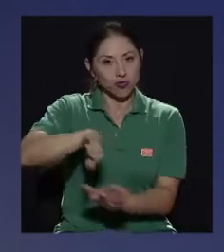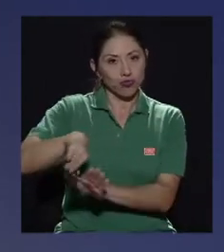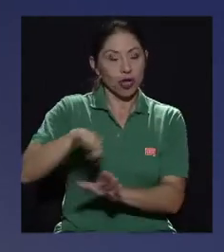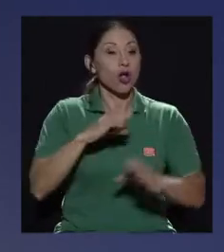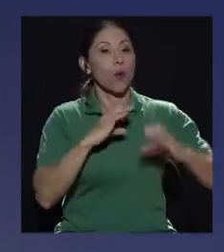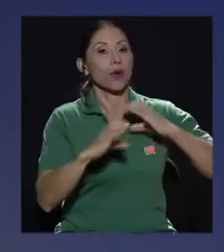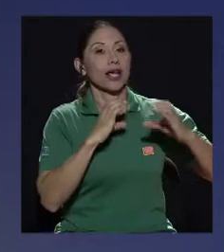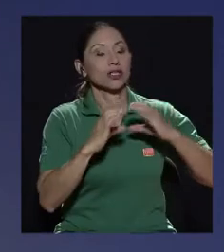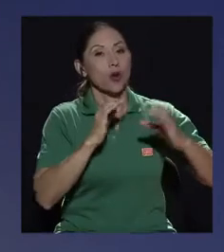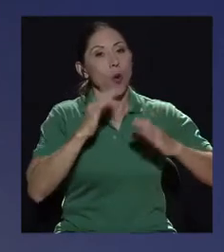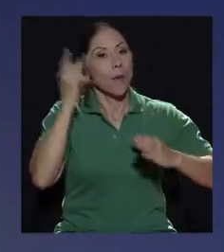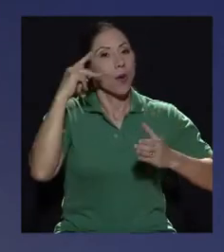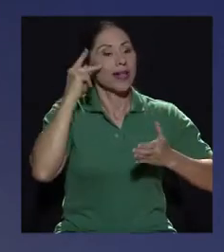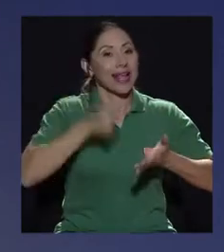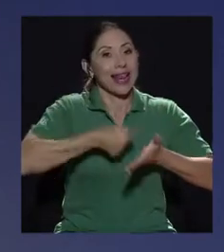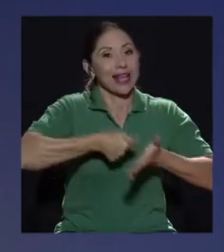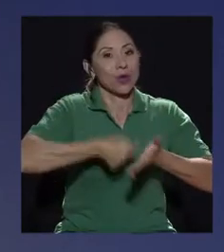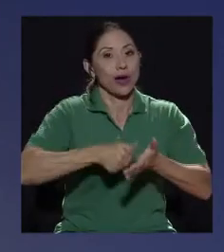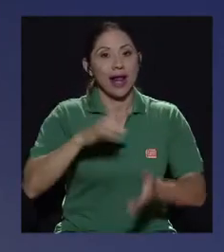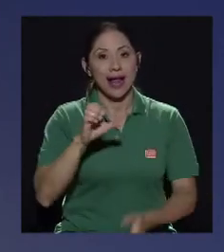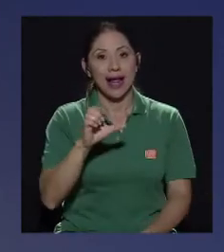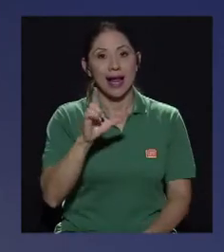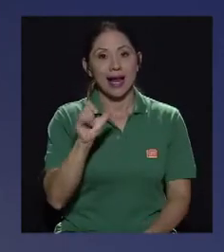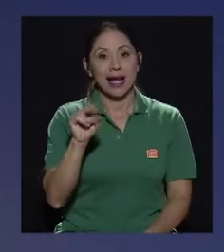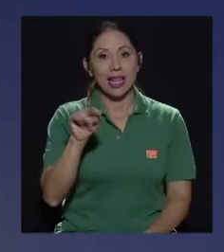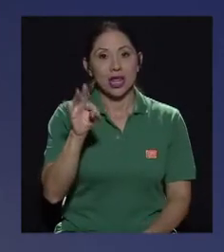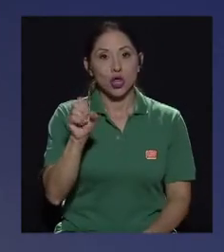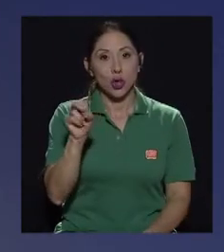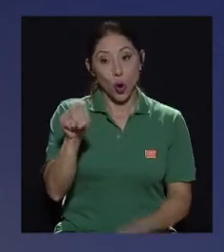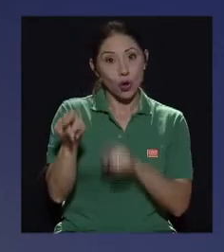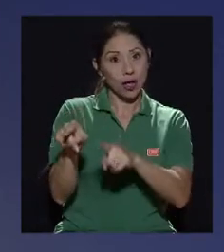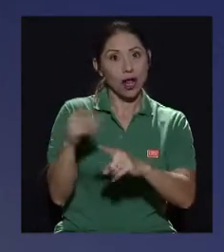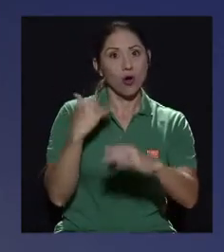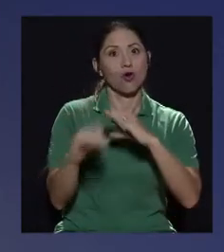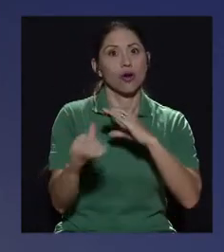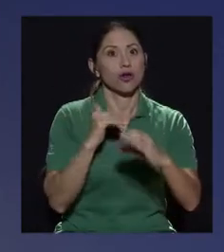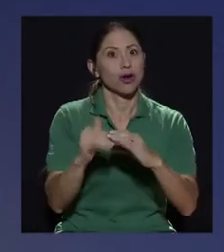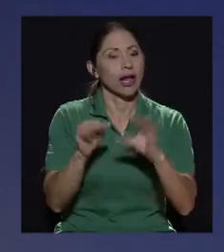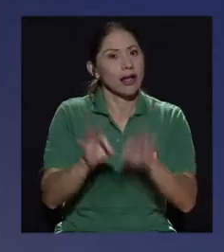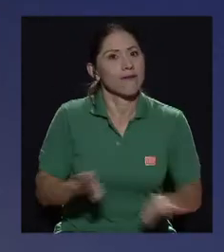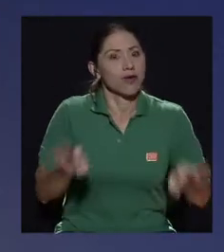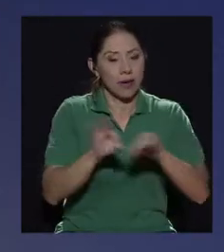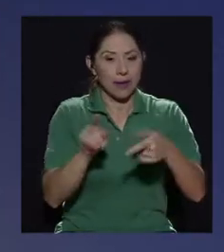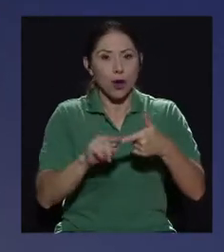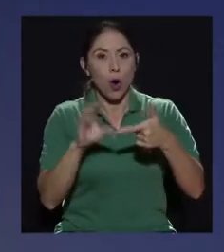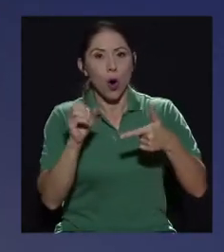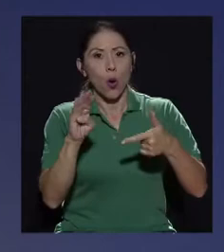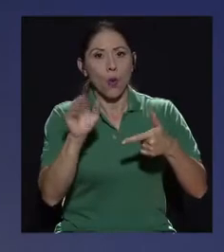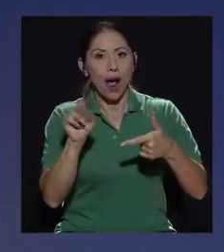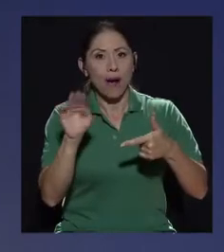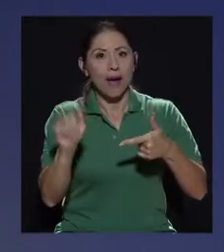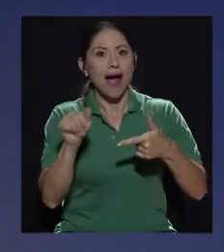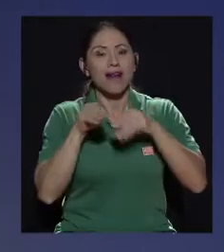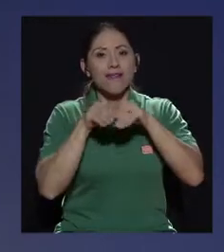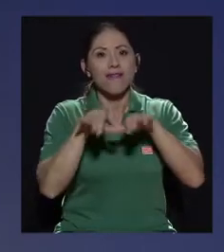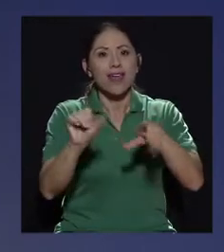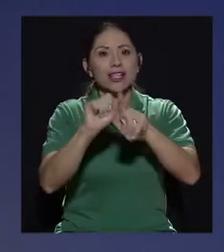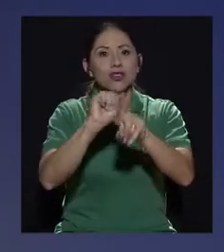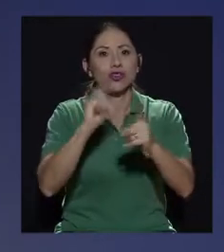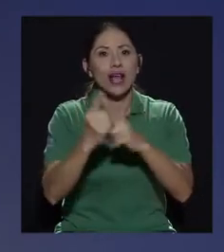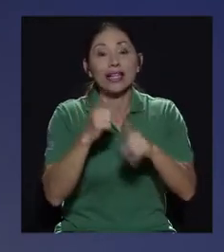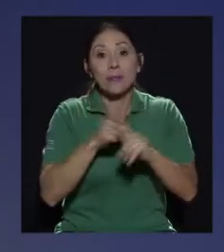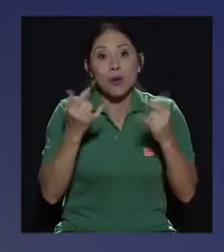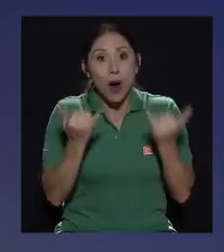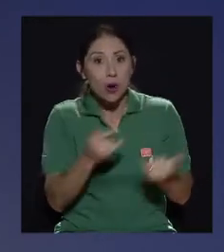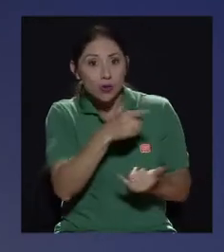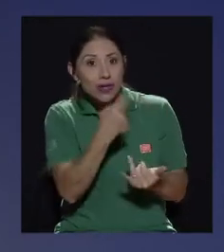más adelante en esta comunicación política electoral para clinton el correo electrónico fue fundamental para obama las redes sociales pero este nos habla de un proceso